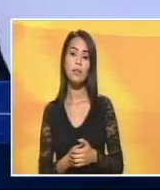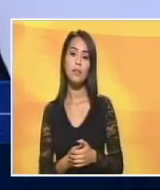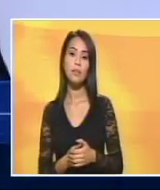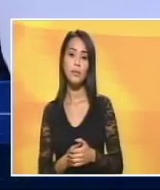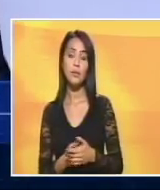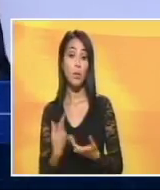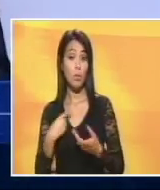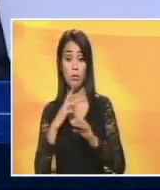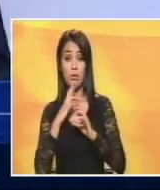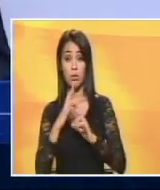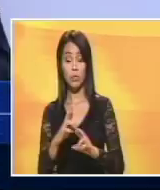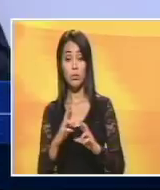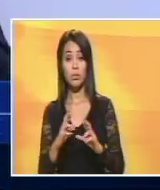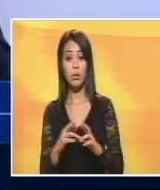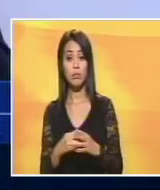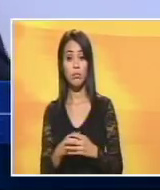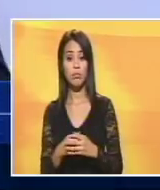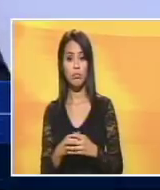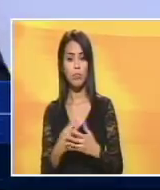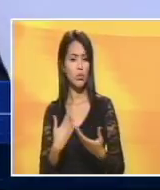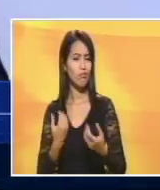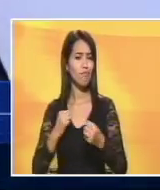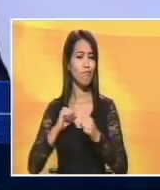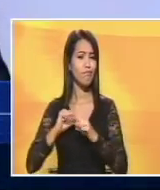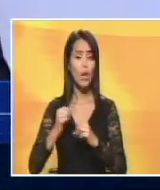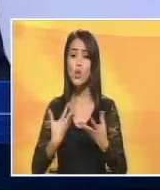sea el resultado, nos seguiremos